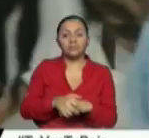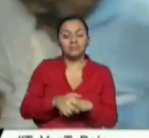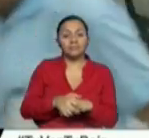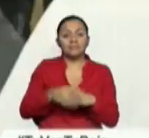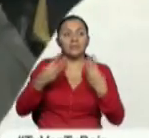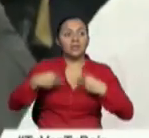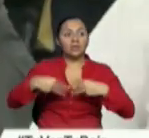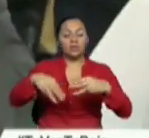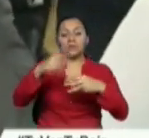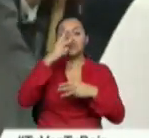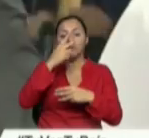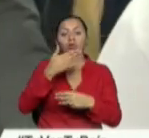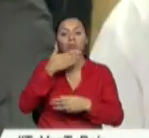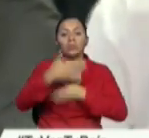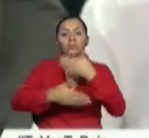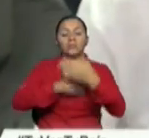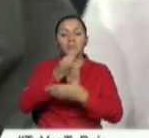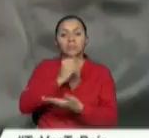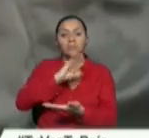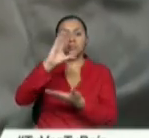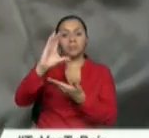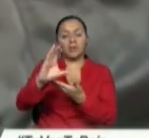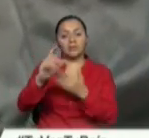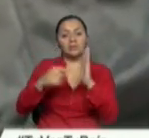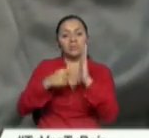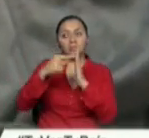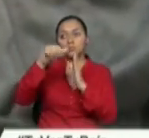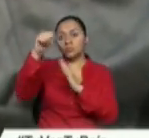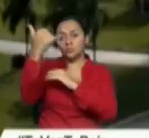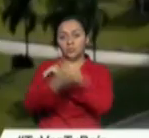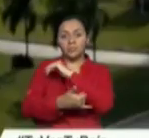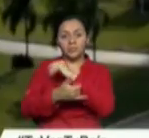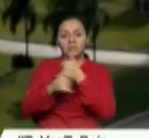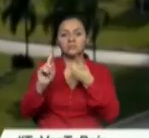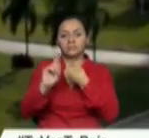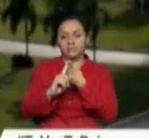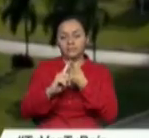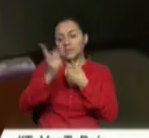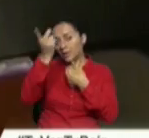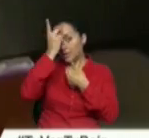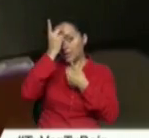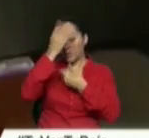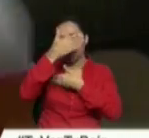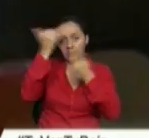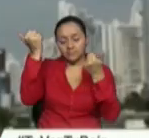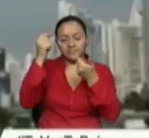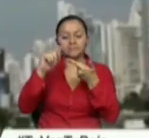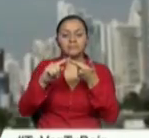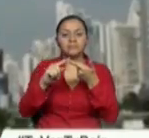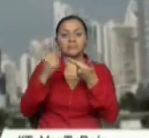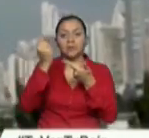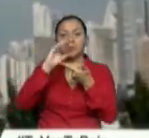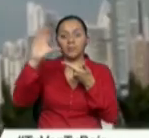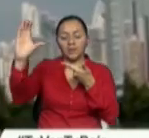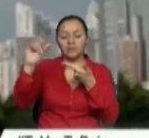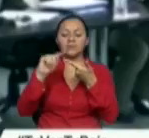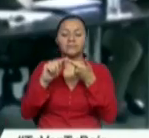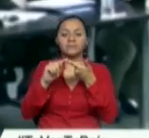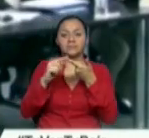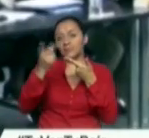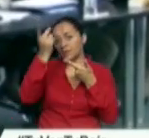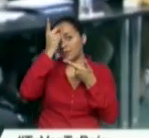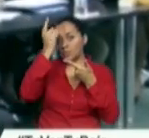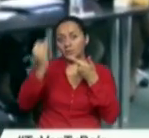mecanismos que se emplean para llevar capitales a paraísos Fiscales están deudas fantasmas fuga de capitales la